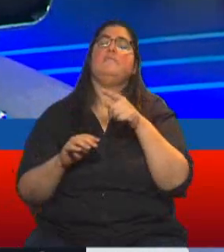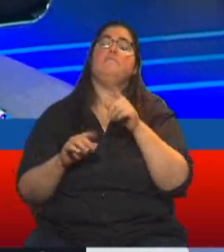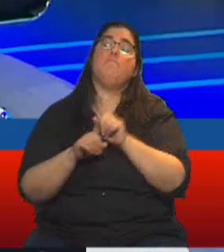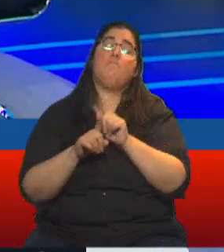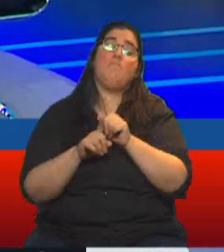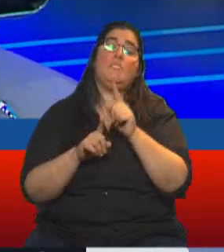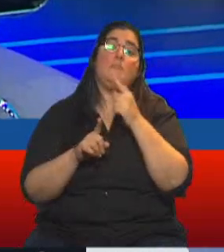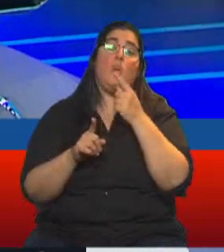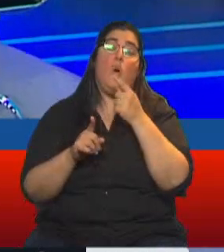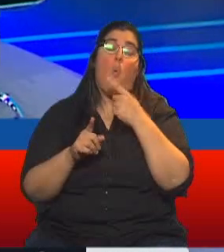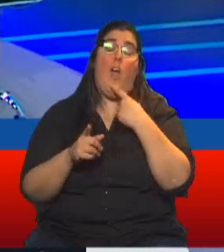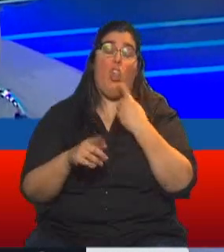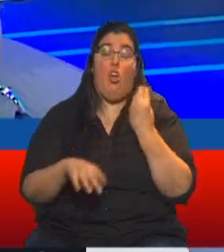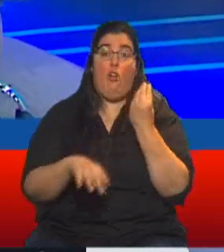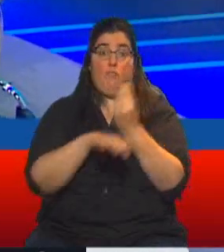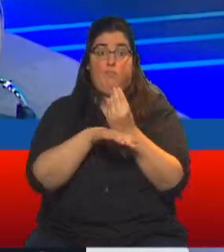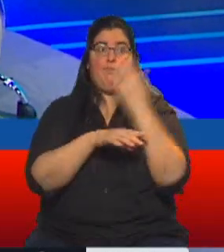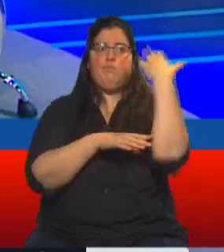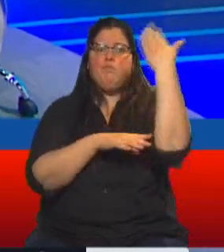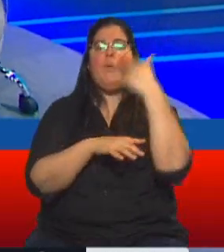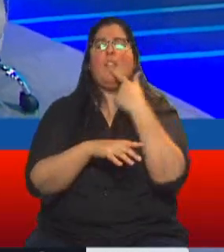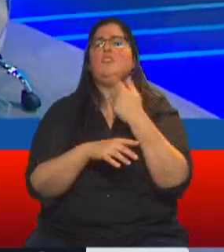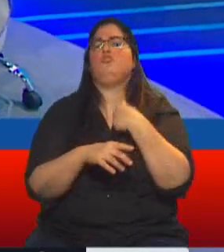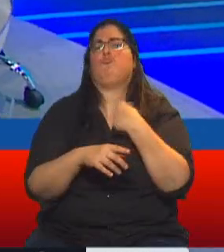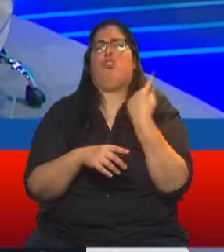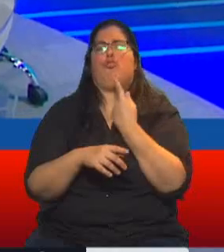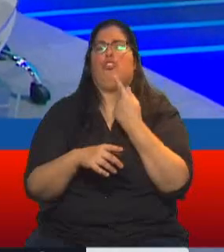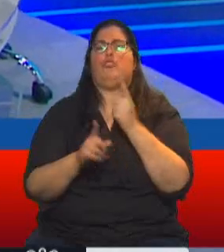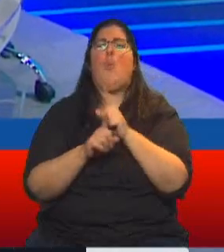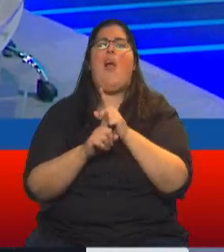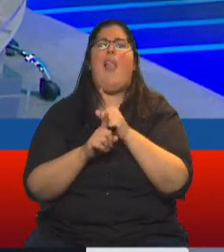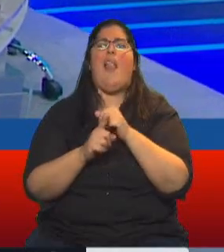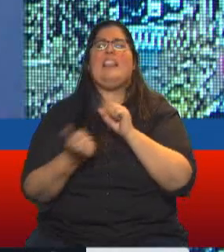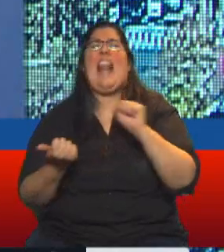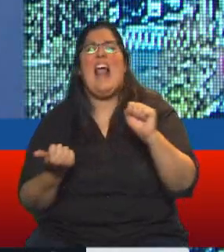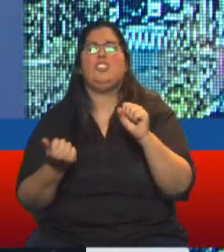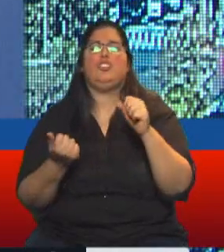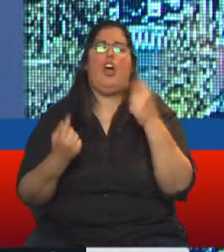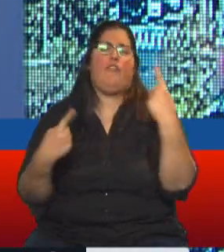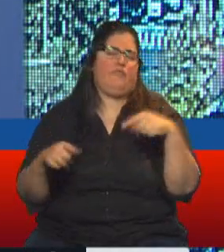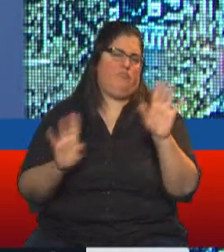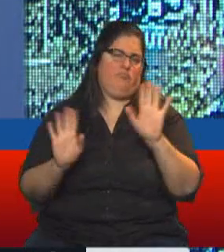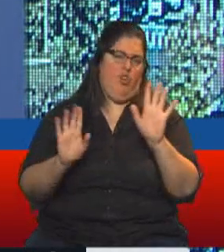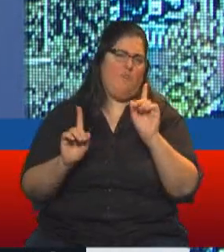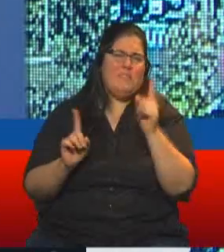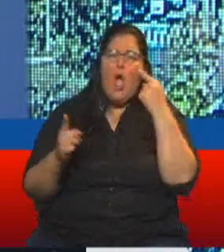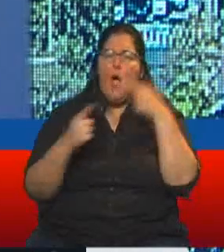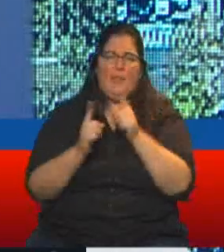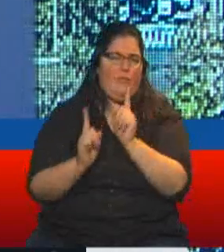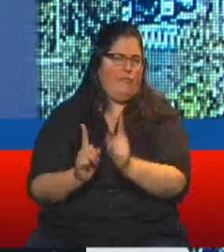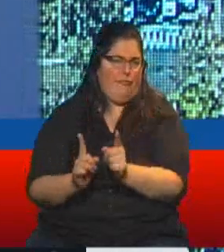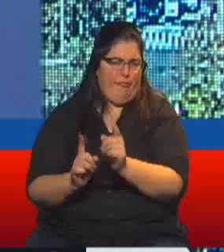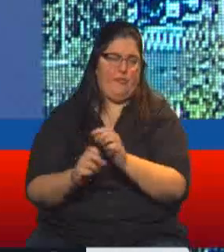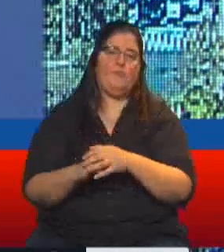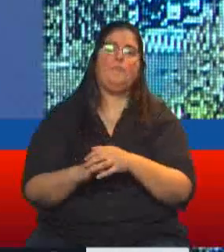vamos a traicionar esos objetivos, ese compromiso. Lo de Castillo es